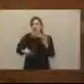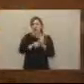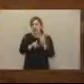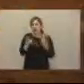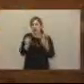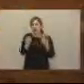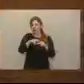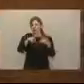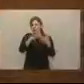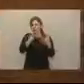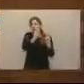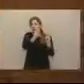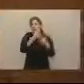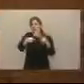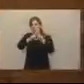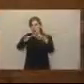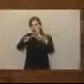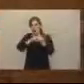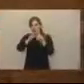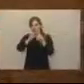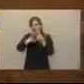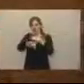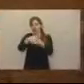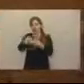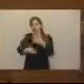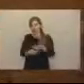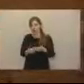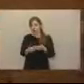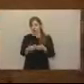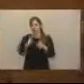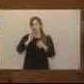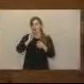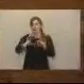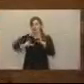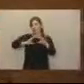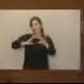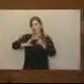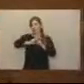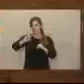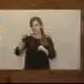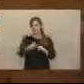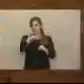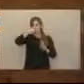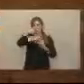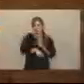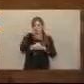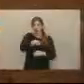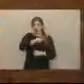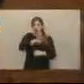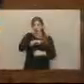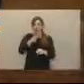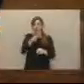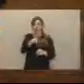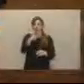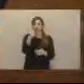una empresa de este tipo, de gestión de telecomunicaciones, por lo que sea, por la normativa estatal, lo que les